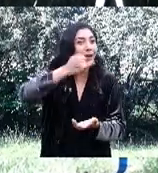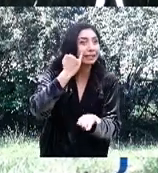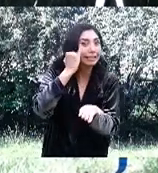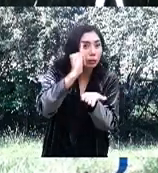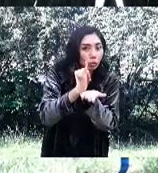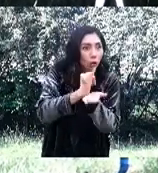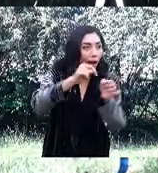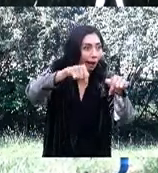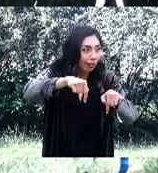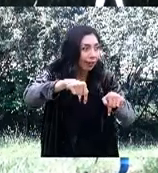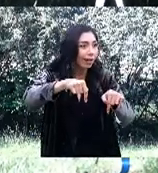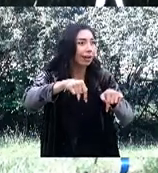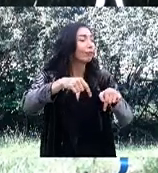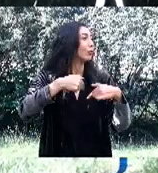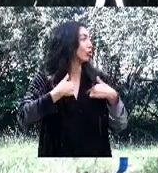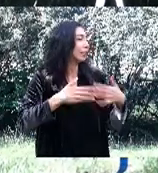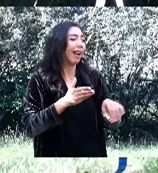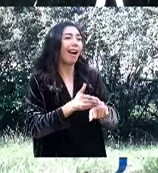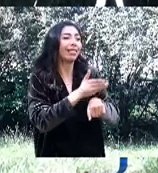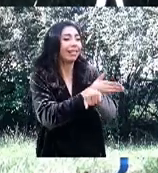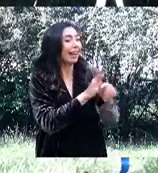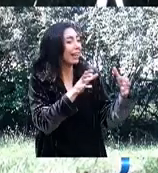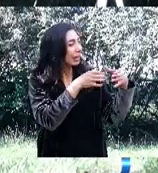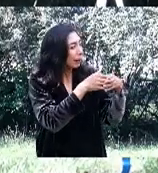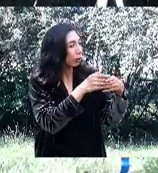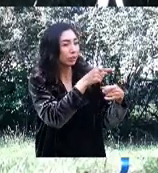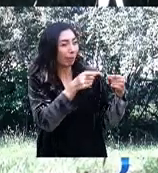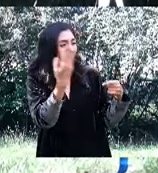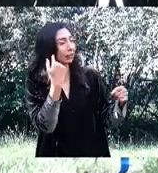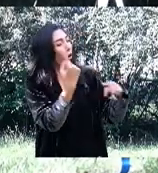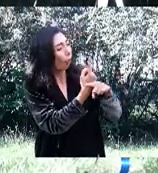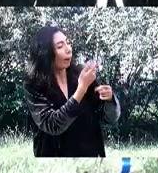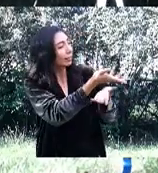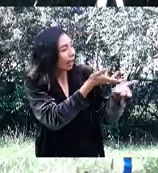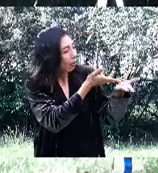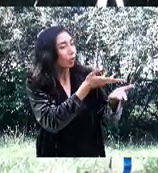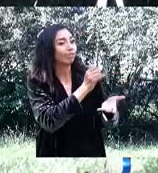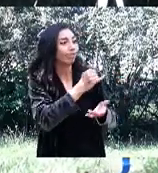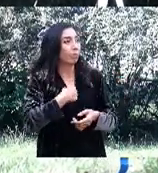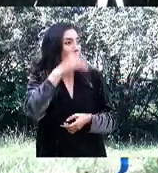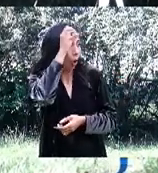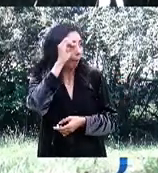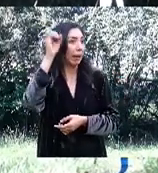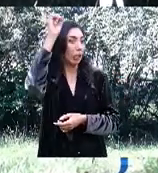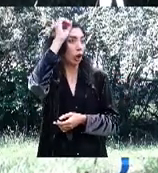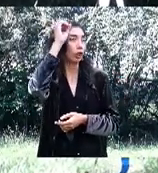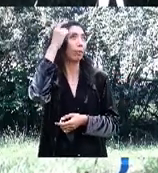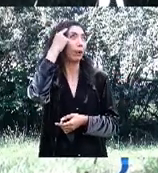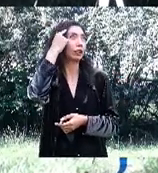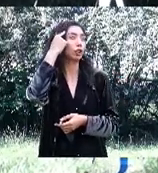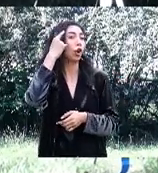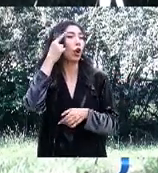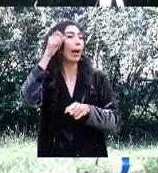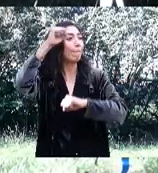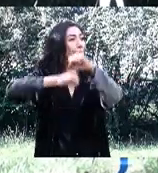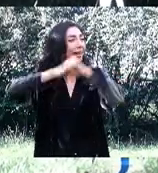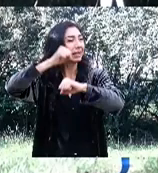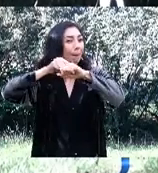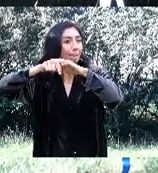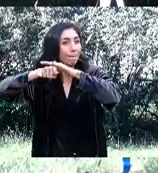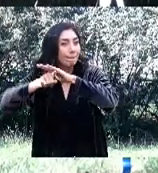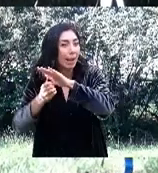tal como lo pude compartir con algunas personas del equipo La semana pasada me parece que es junto con el metro perdónenme la disgr